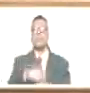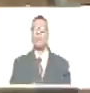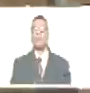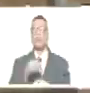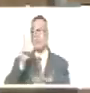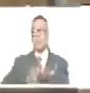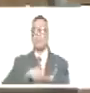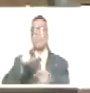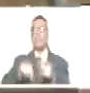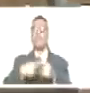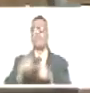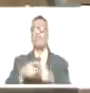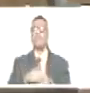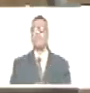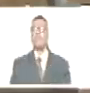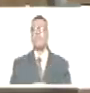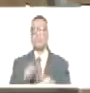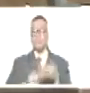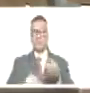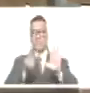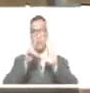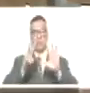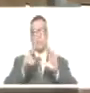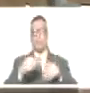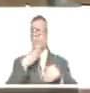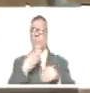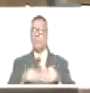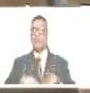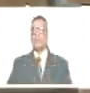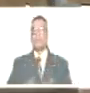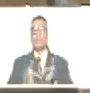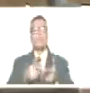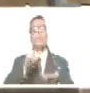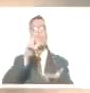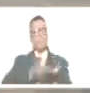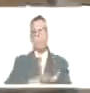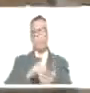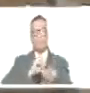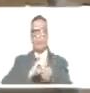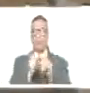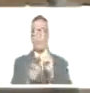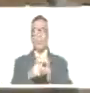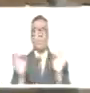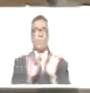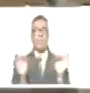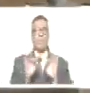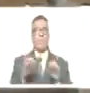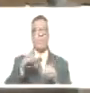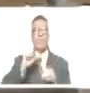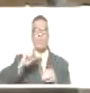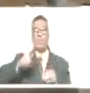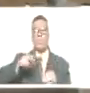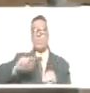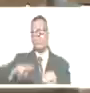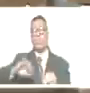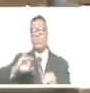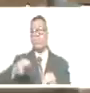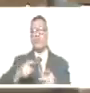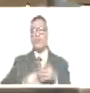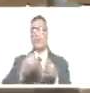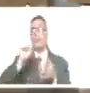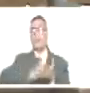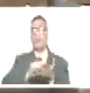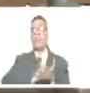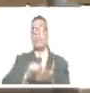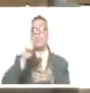Siguiente. Séptimo, se sugiere aprobar sin modificación la denominación del epígrafe del artículo 2, quedando redactado